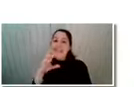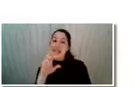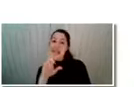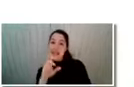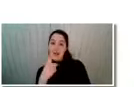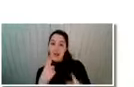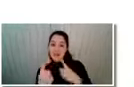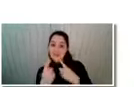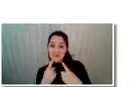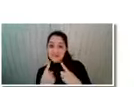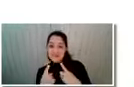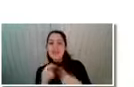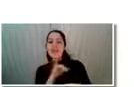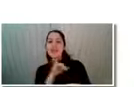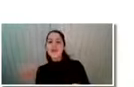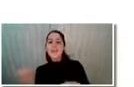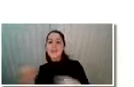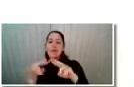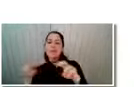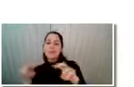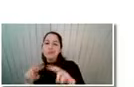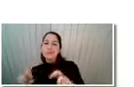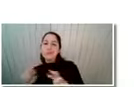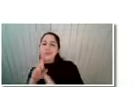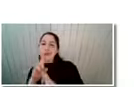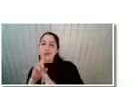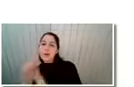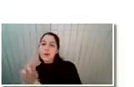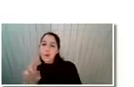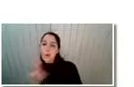los resultados. ¿En qué consiste la extracción?